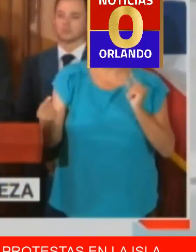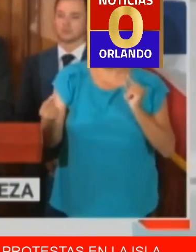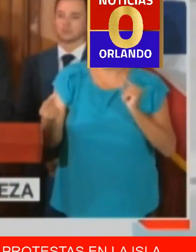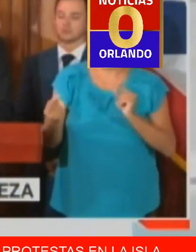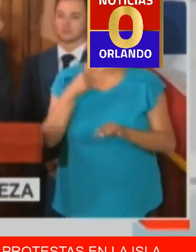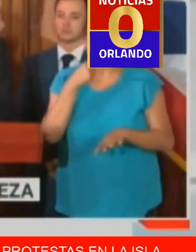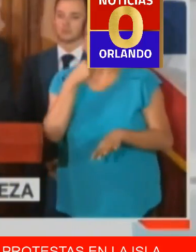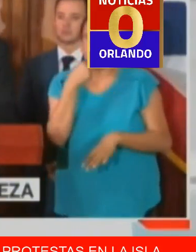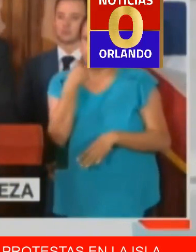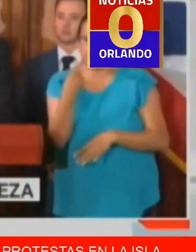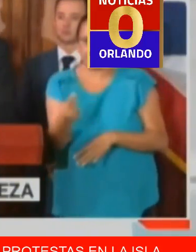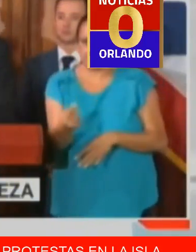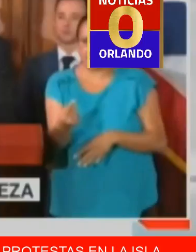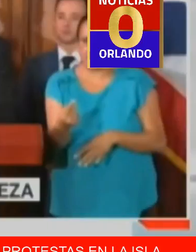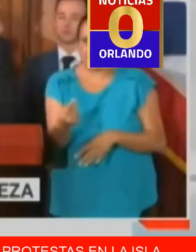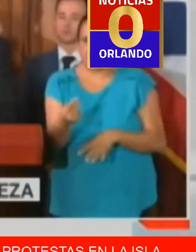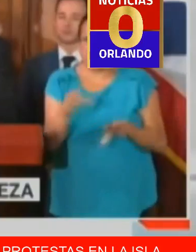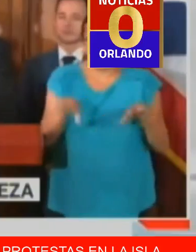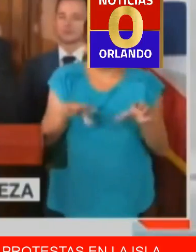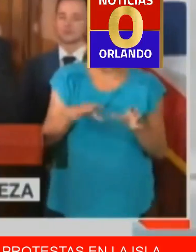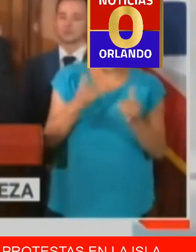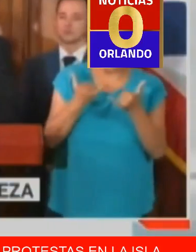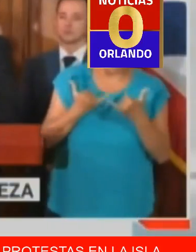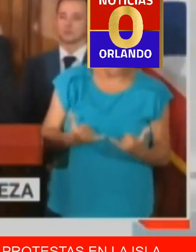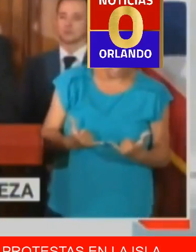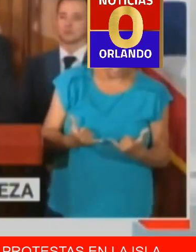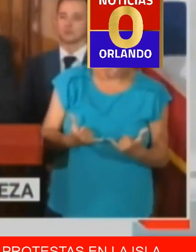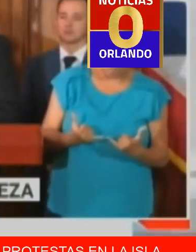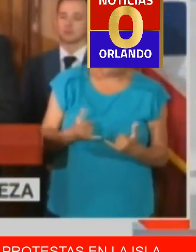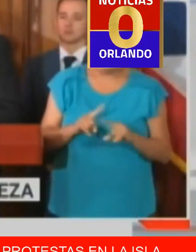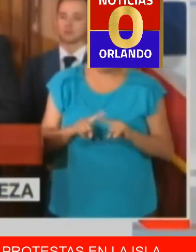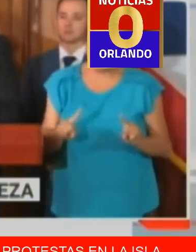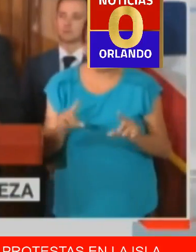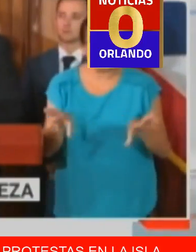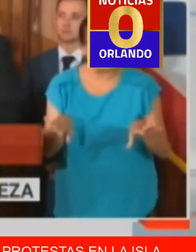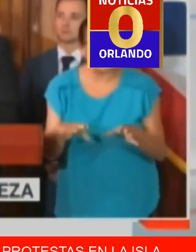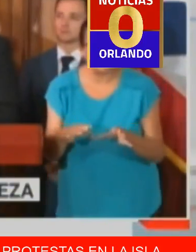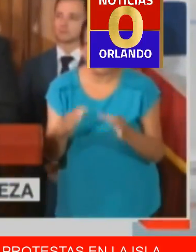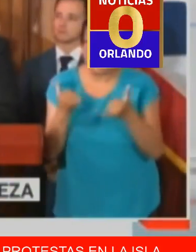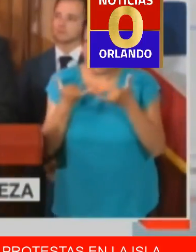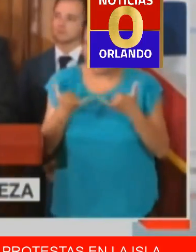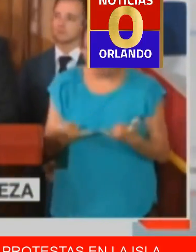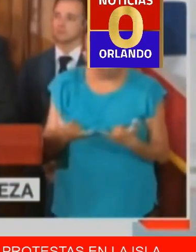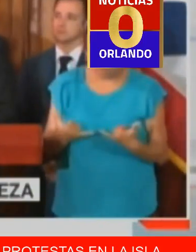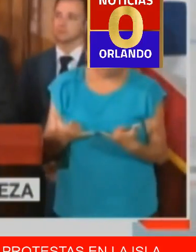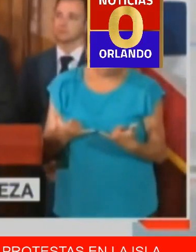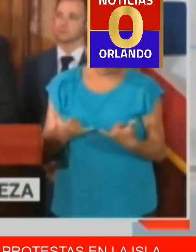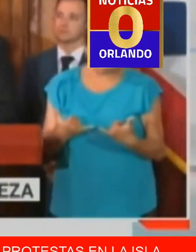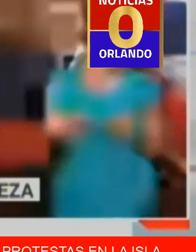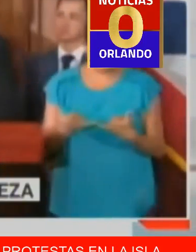que hay renuncias inmediatas cuando no se ejecutan inmediatamente? Bueno, déjeme corregir ahí